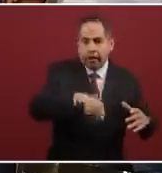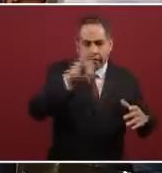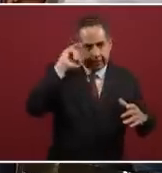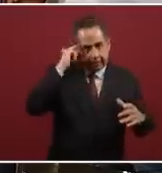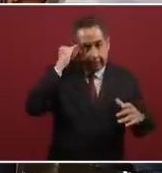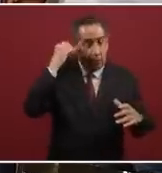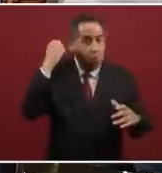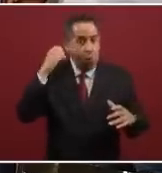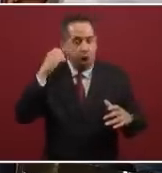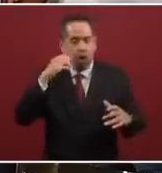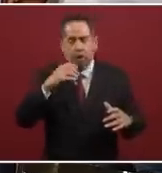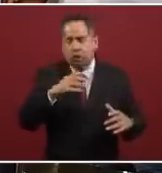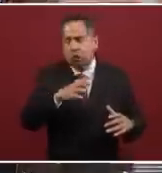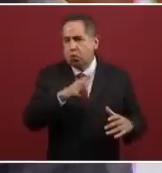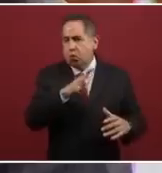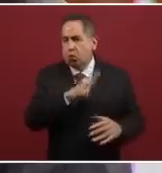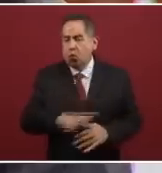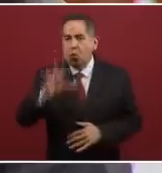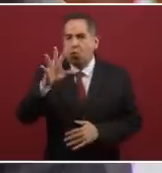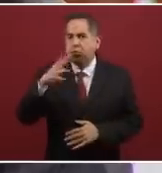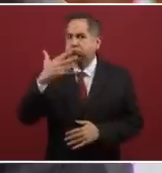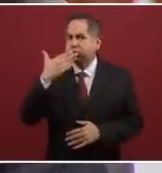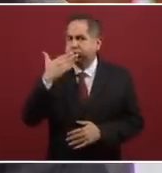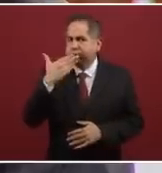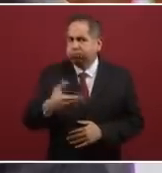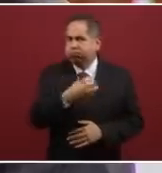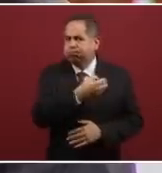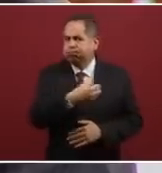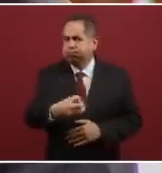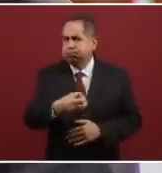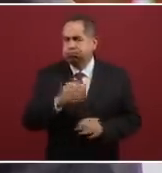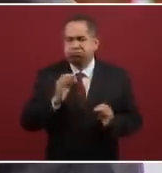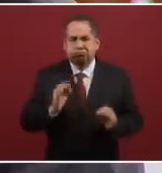indígenas de Oaxaca y del país.